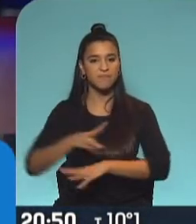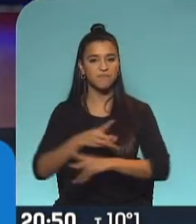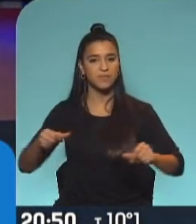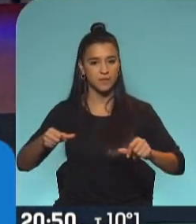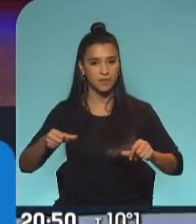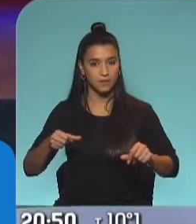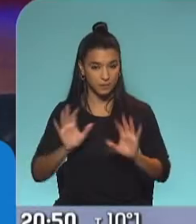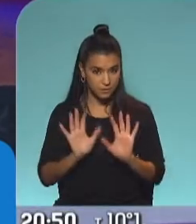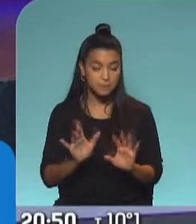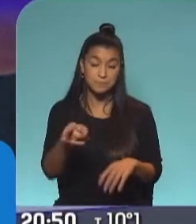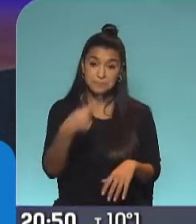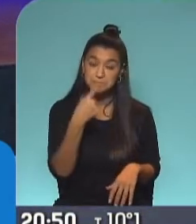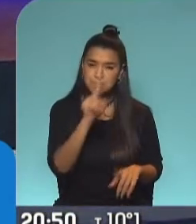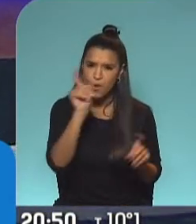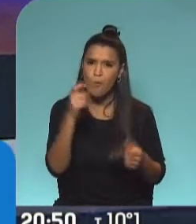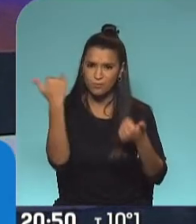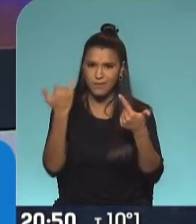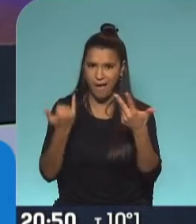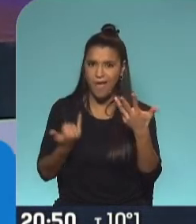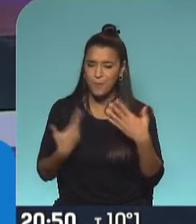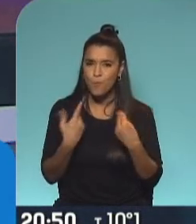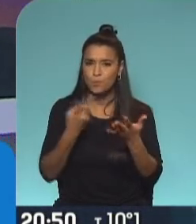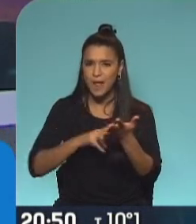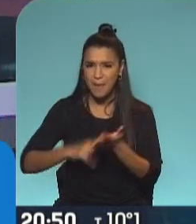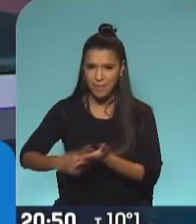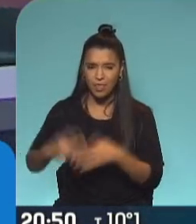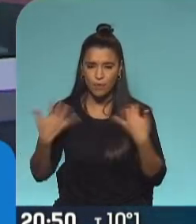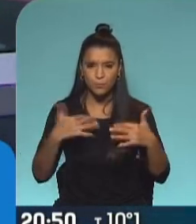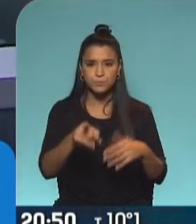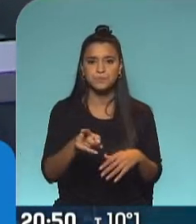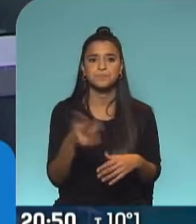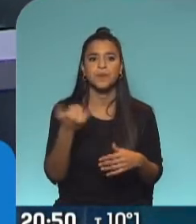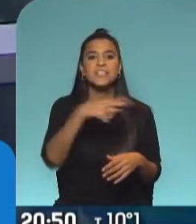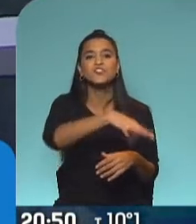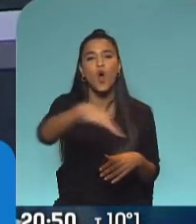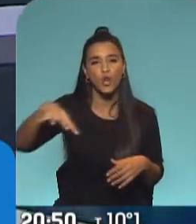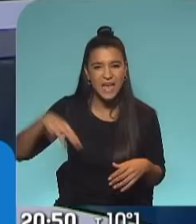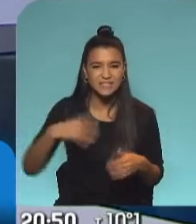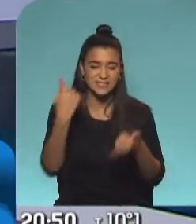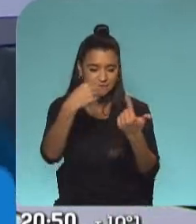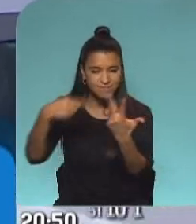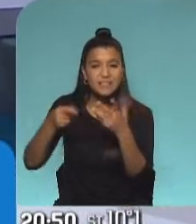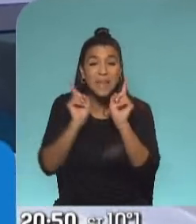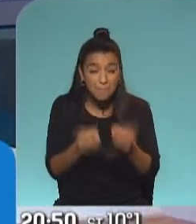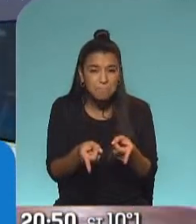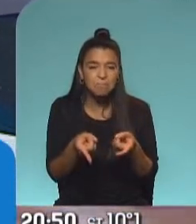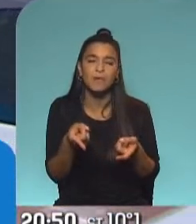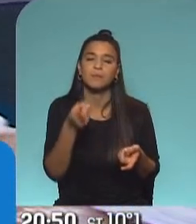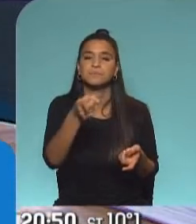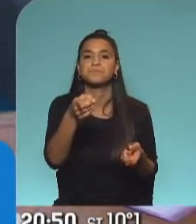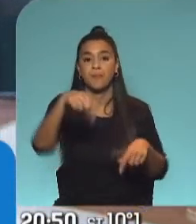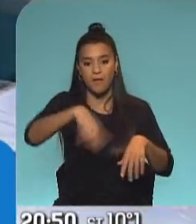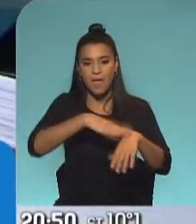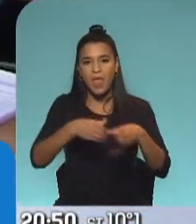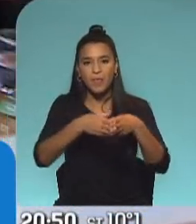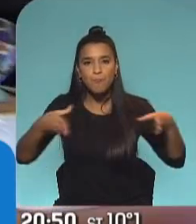Como esta pregunta se han repetido otras. Por distintas zonas. Sí, por distintas zonas y porque además esta época